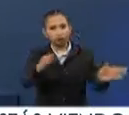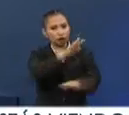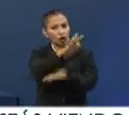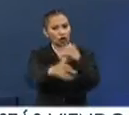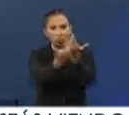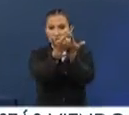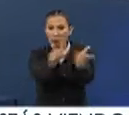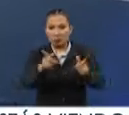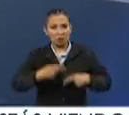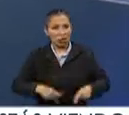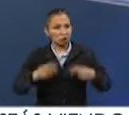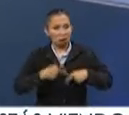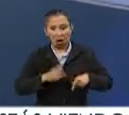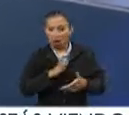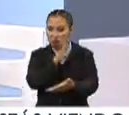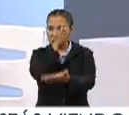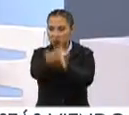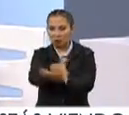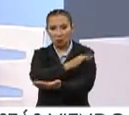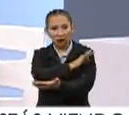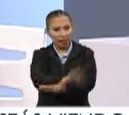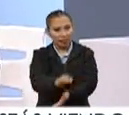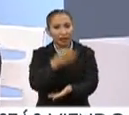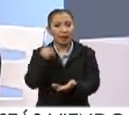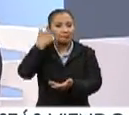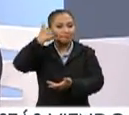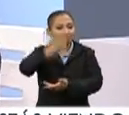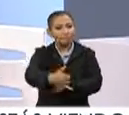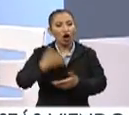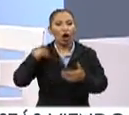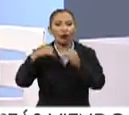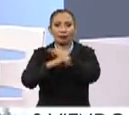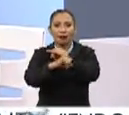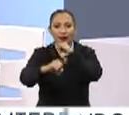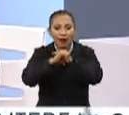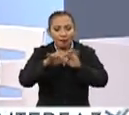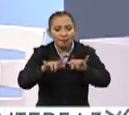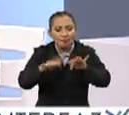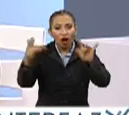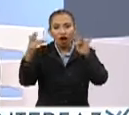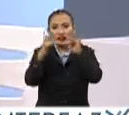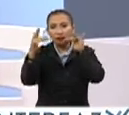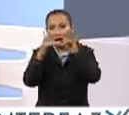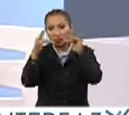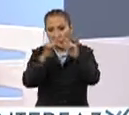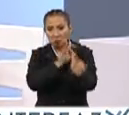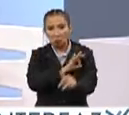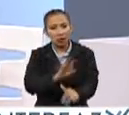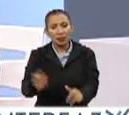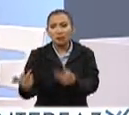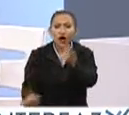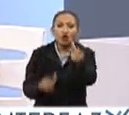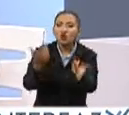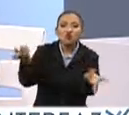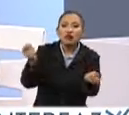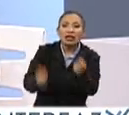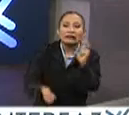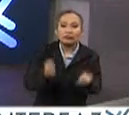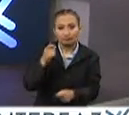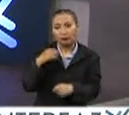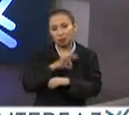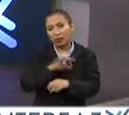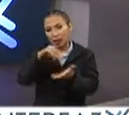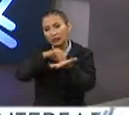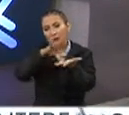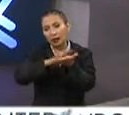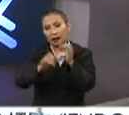todo el público. Así es. Pueden acercarse, hacer una llamada, meterse a la página de internet y preguntar de qué se trata, ¿no? Claro, se